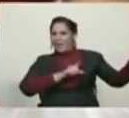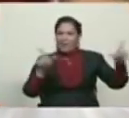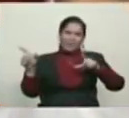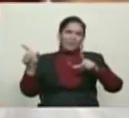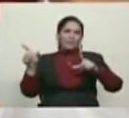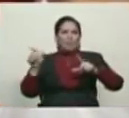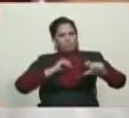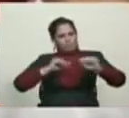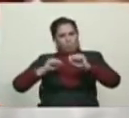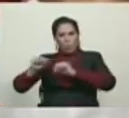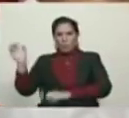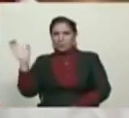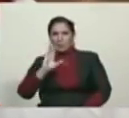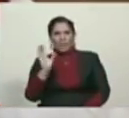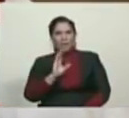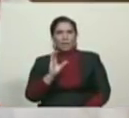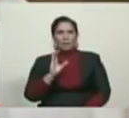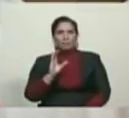sea necesario.